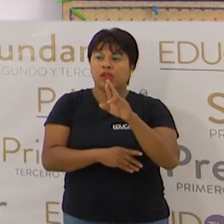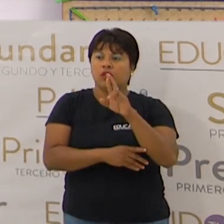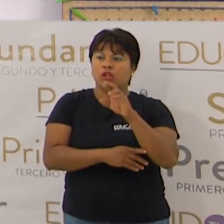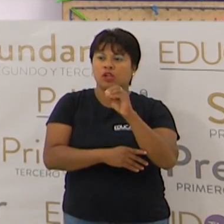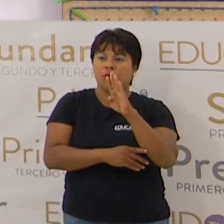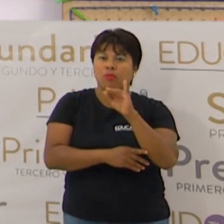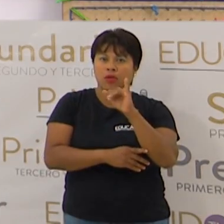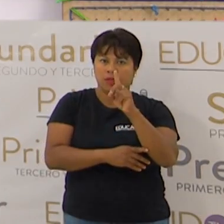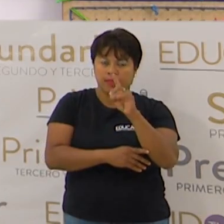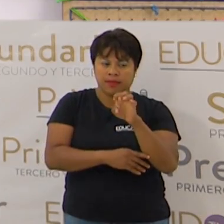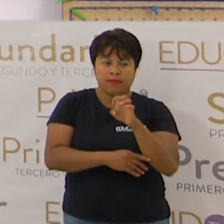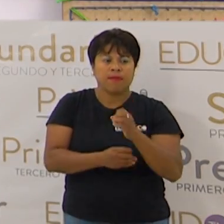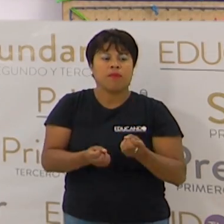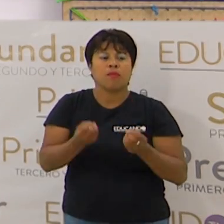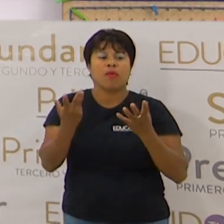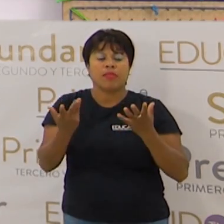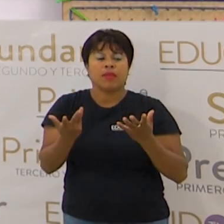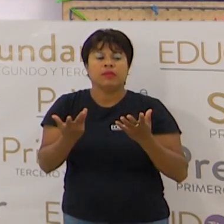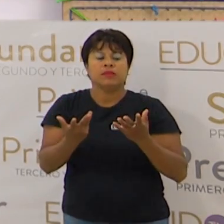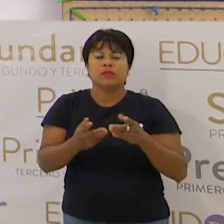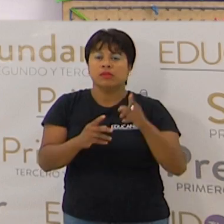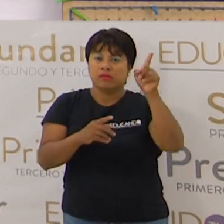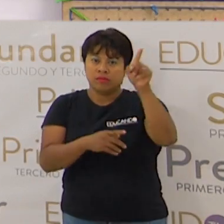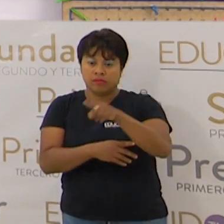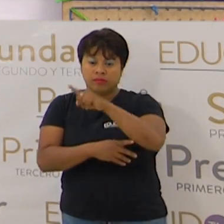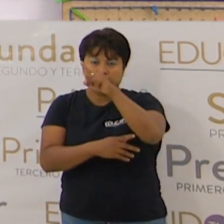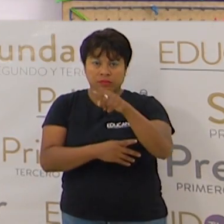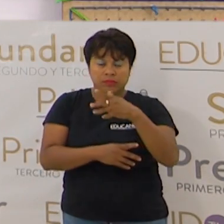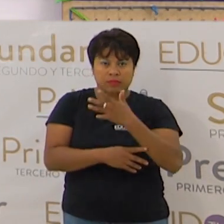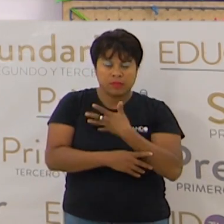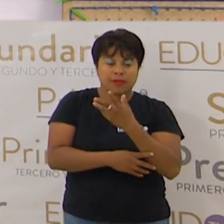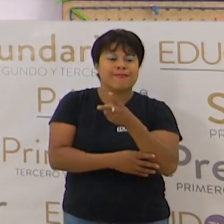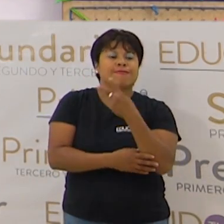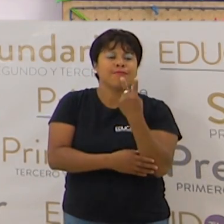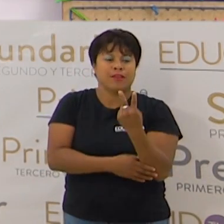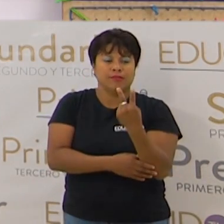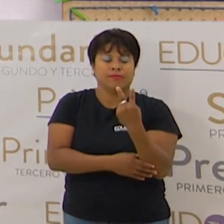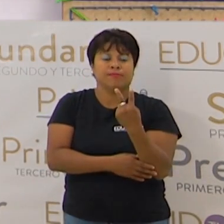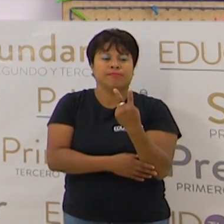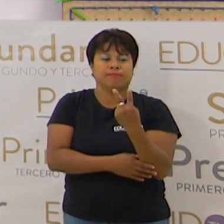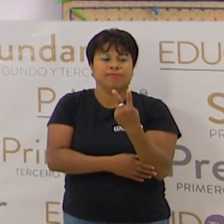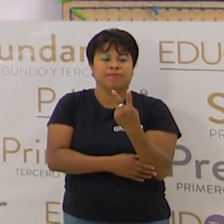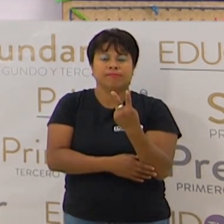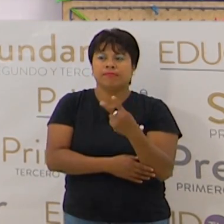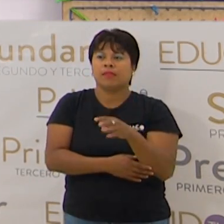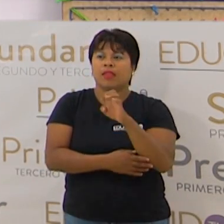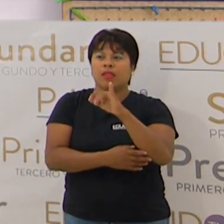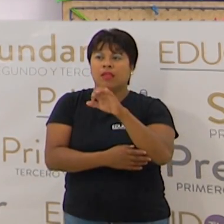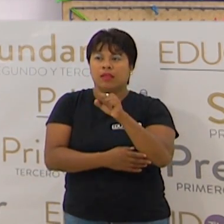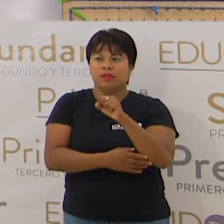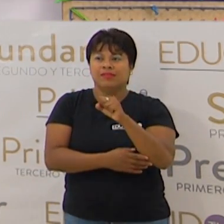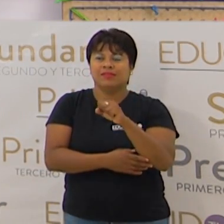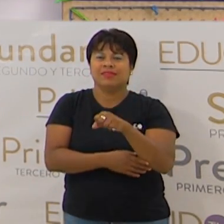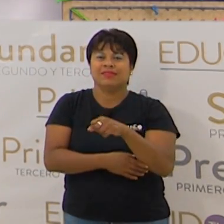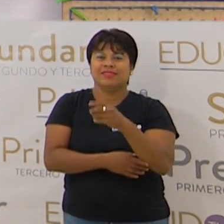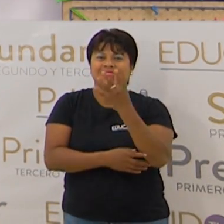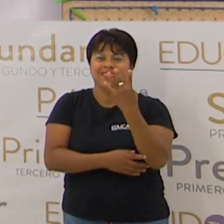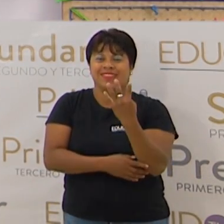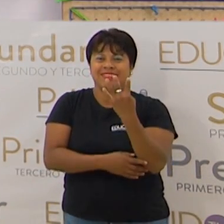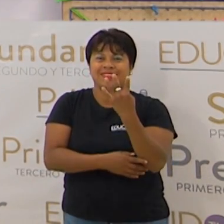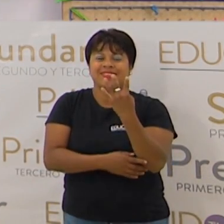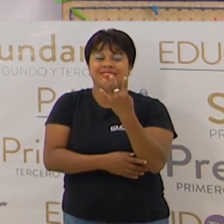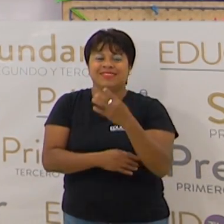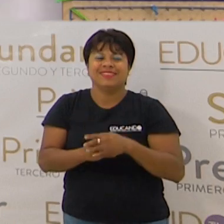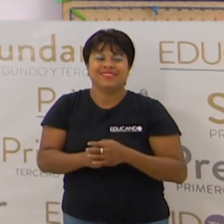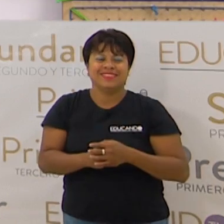Un romboide, ¿cuántas diagonales tenía? 2. ¿Y ejes de simetría?